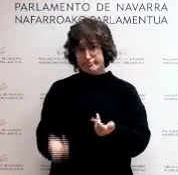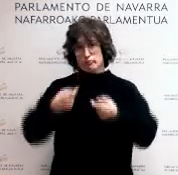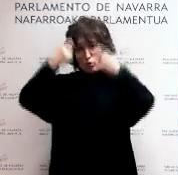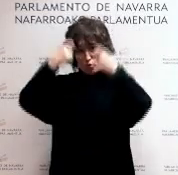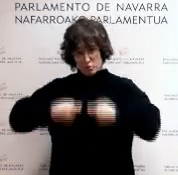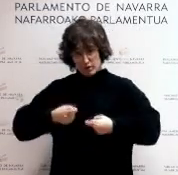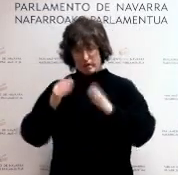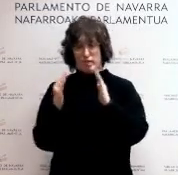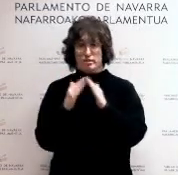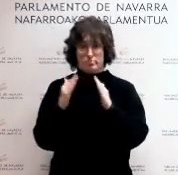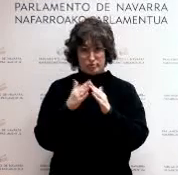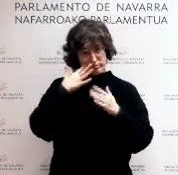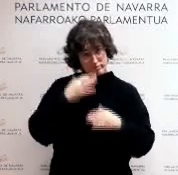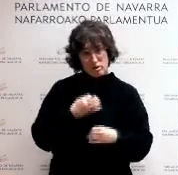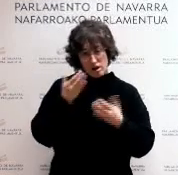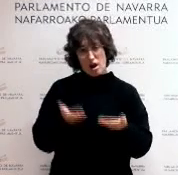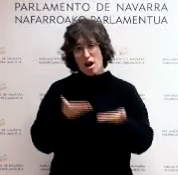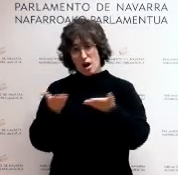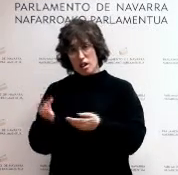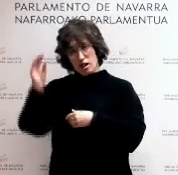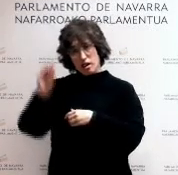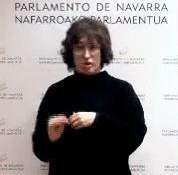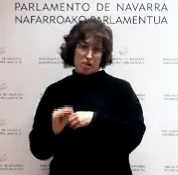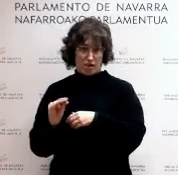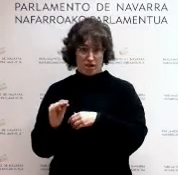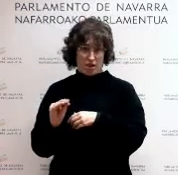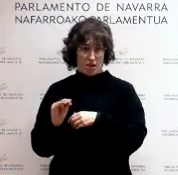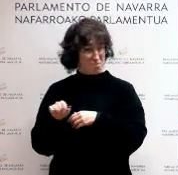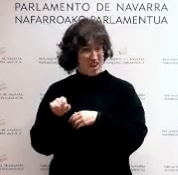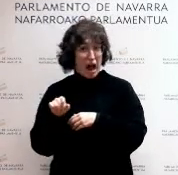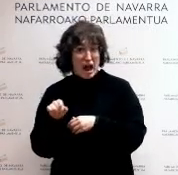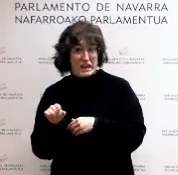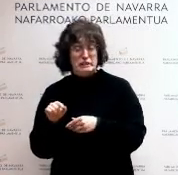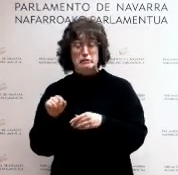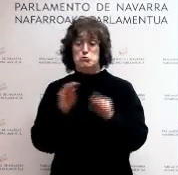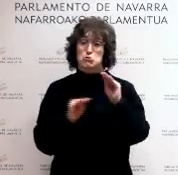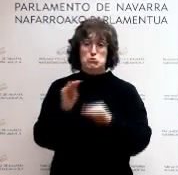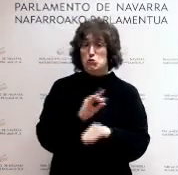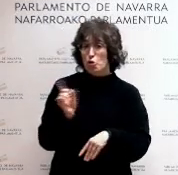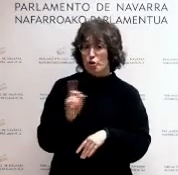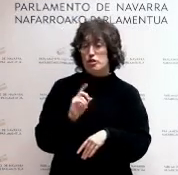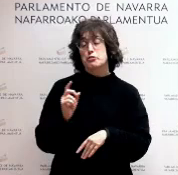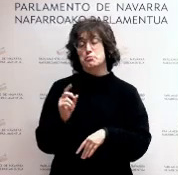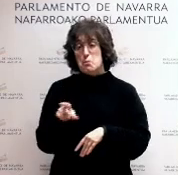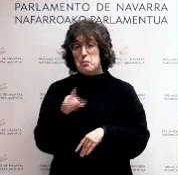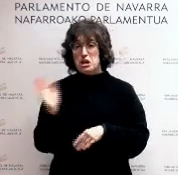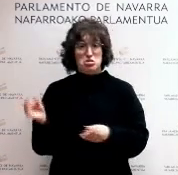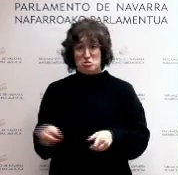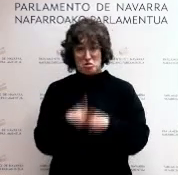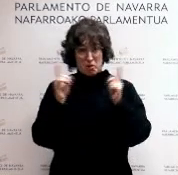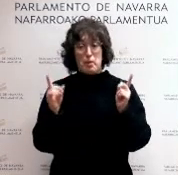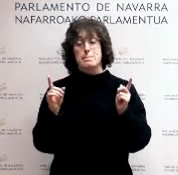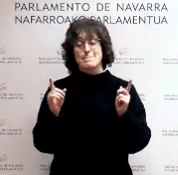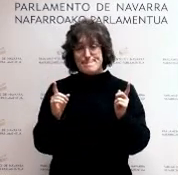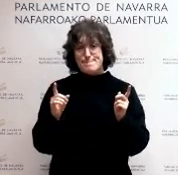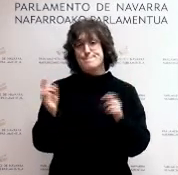perciben menos ayuda y, sin embargo, esto no lo corrigen. Por aquí pasan por encima. En definitiva, esta modificación o